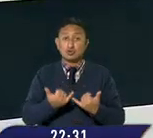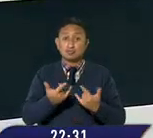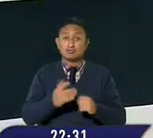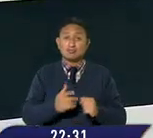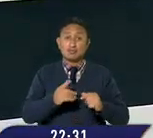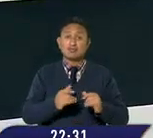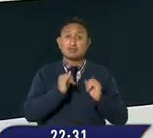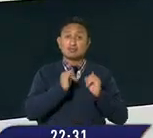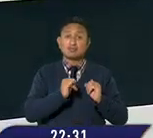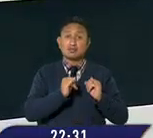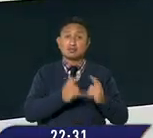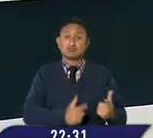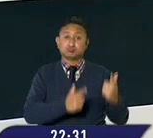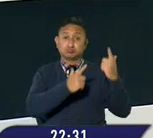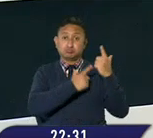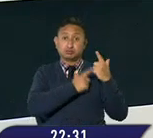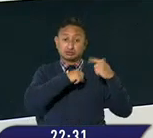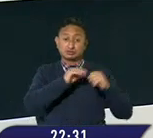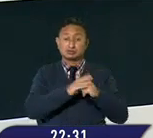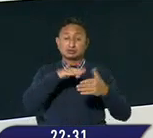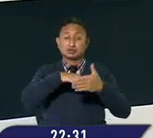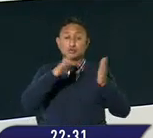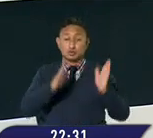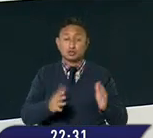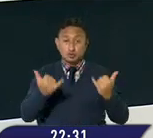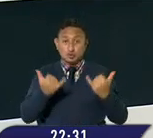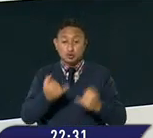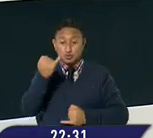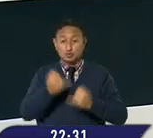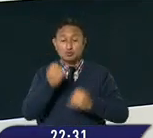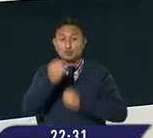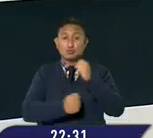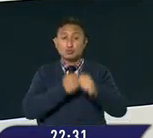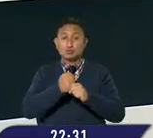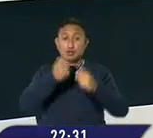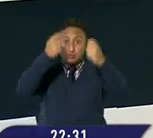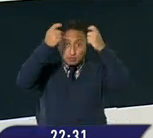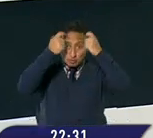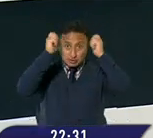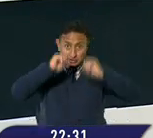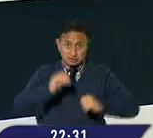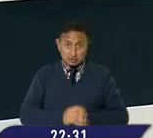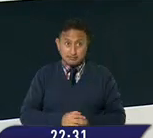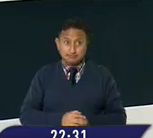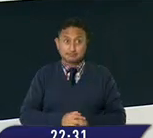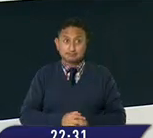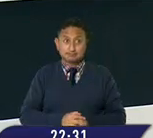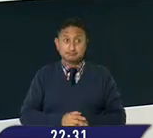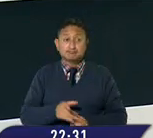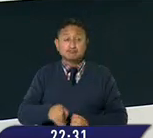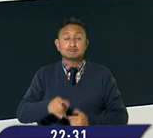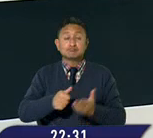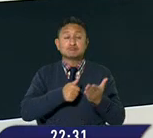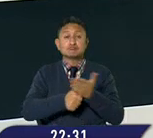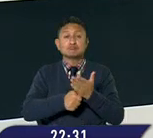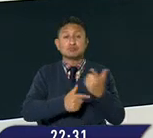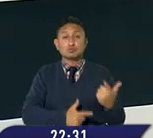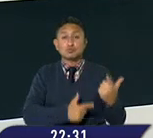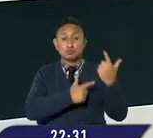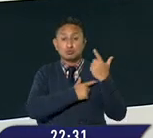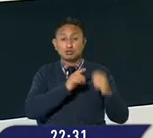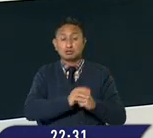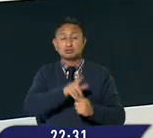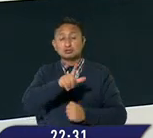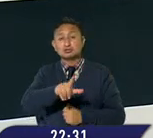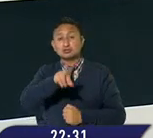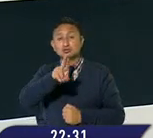a brindarse a estudiantes que cursen el último año de educación secundaria. Según el ministro de Defensa, Luis Hernández,